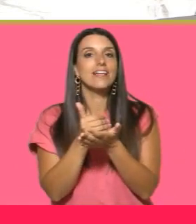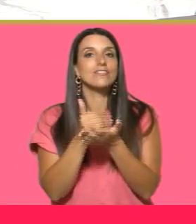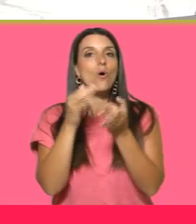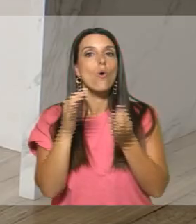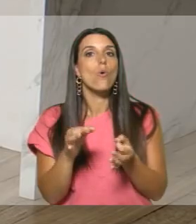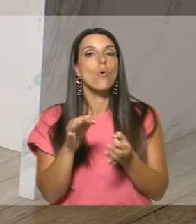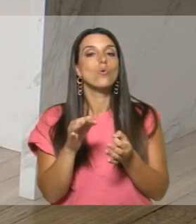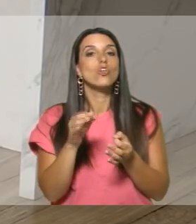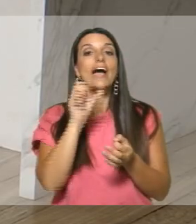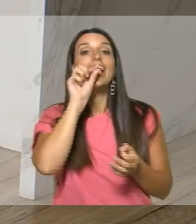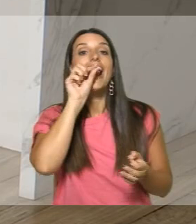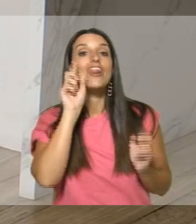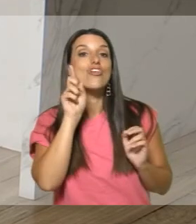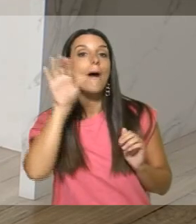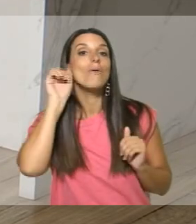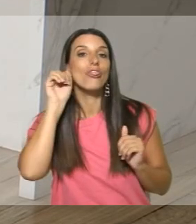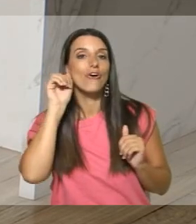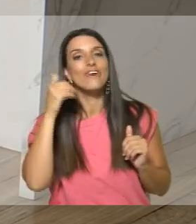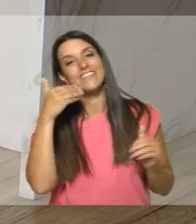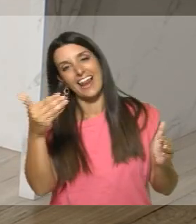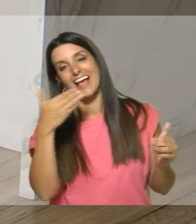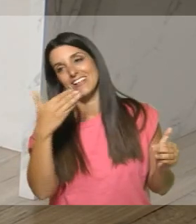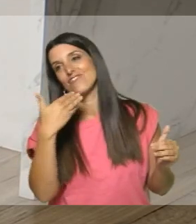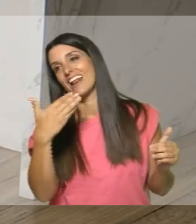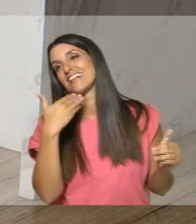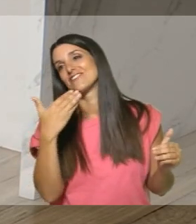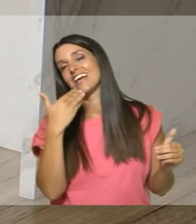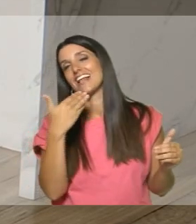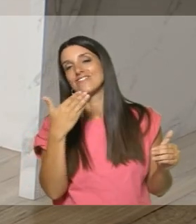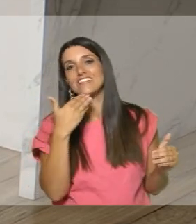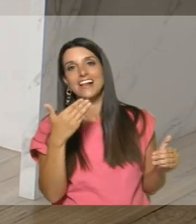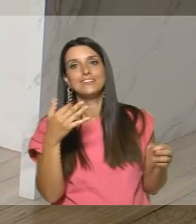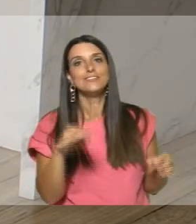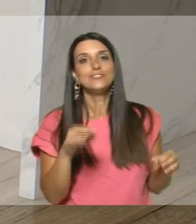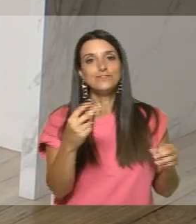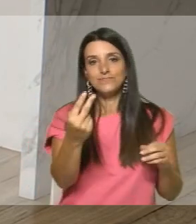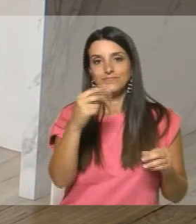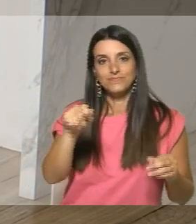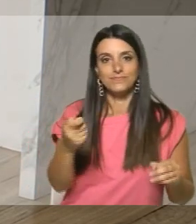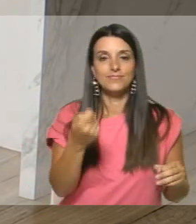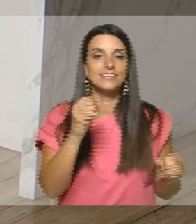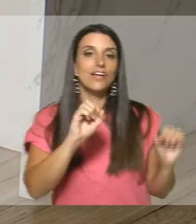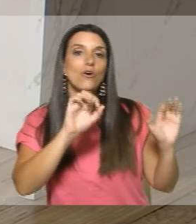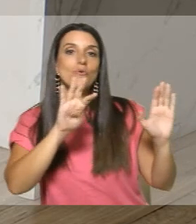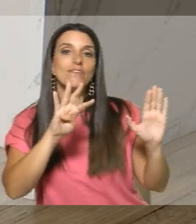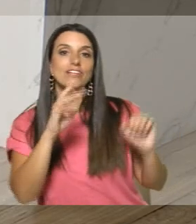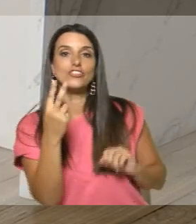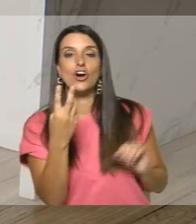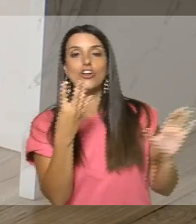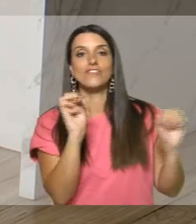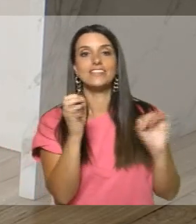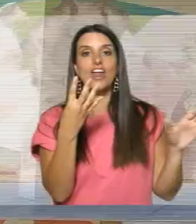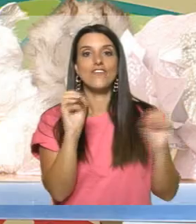Duera, El Canario, y nos manda un saludo, gracias. Muchas Canario, gracias. Por estar del otro lado, justamente, y mirando el programa. 092 90 90